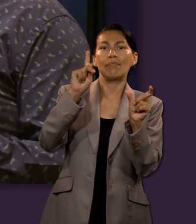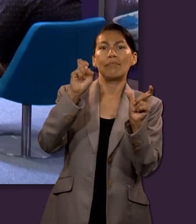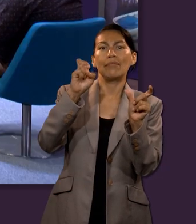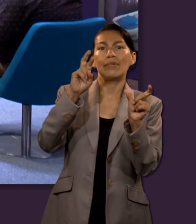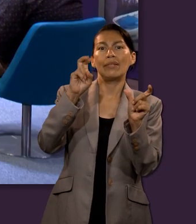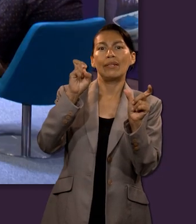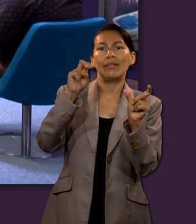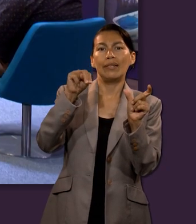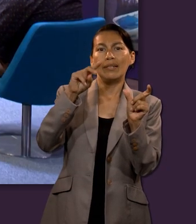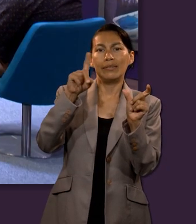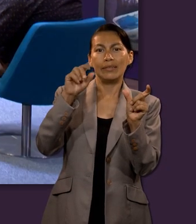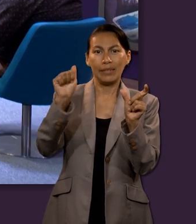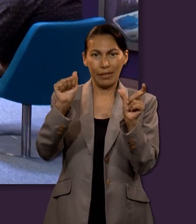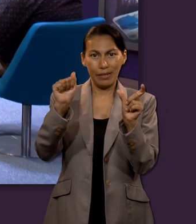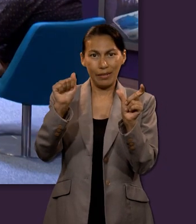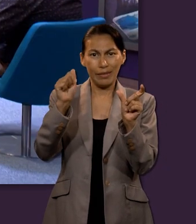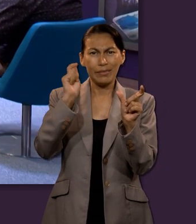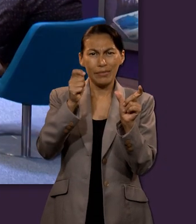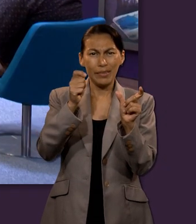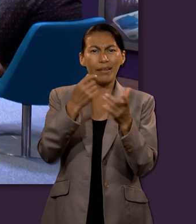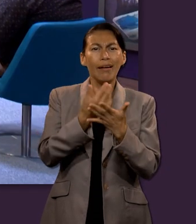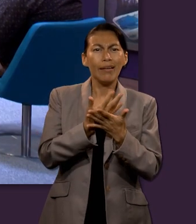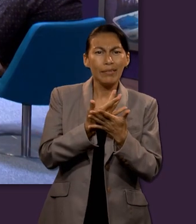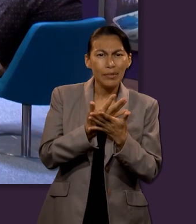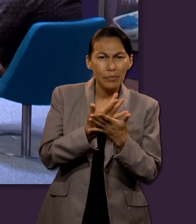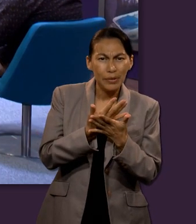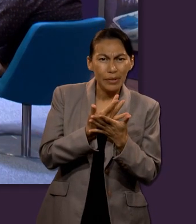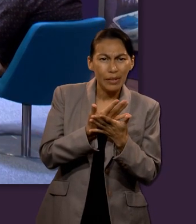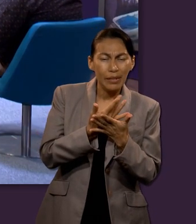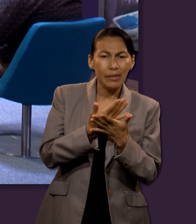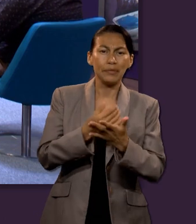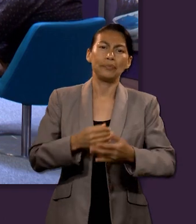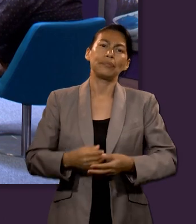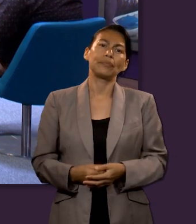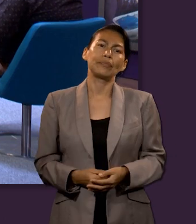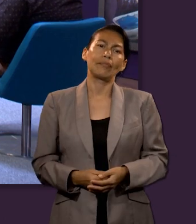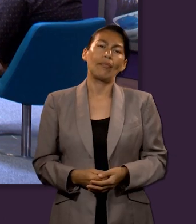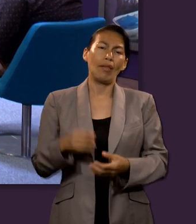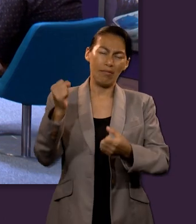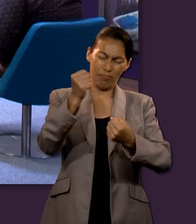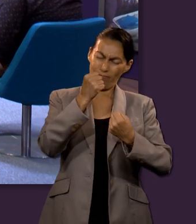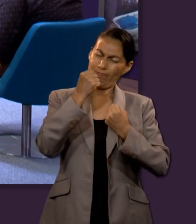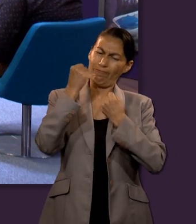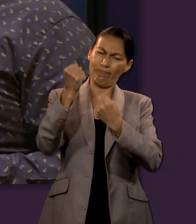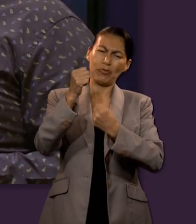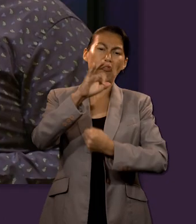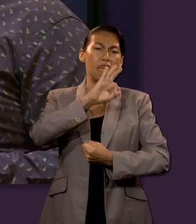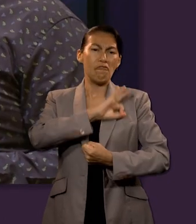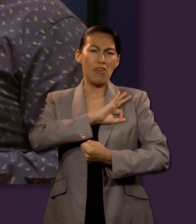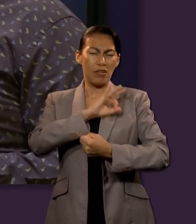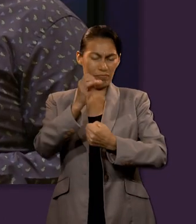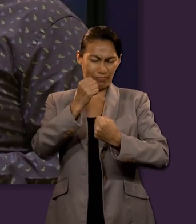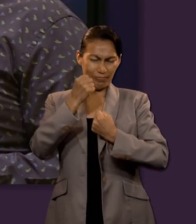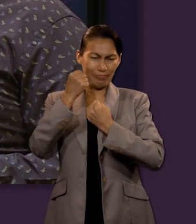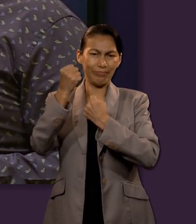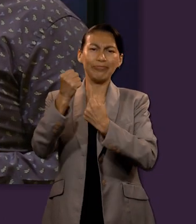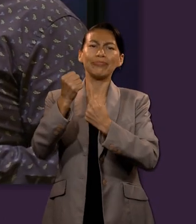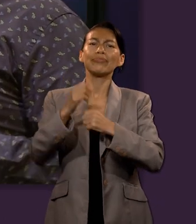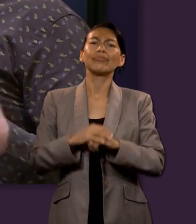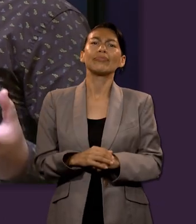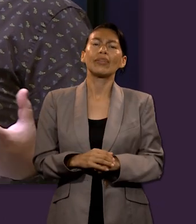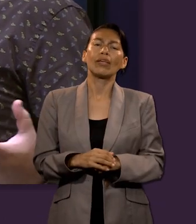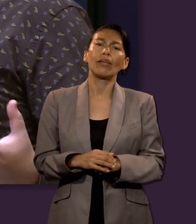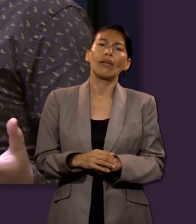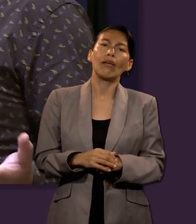si entonces de alguna manera la biblia como un instrumento de fortalecimiento de la fe como de